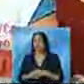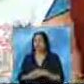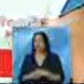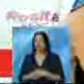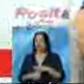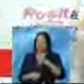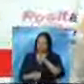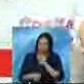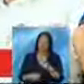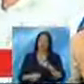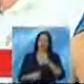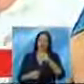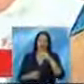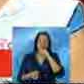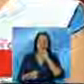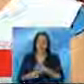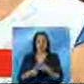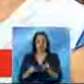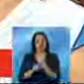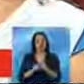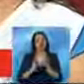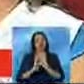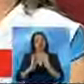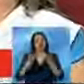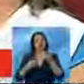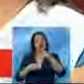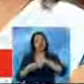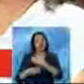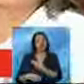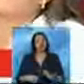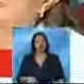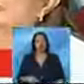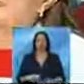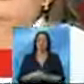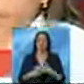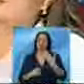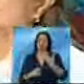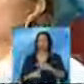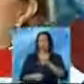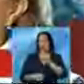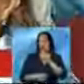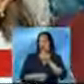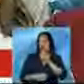que son candidatas. Y aquí está Alex.